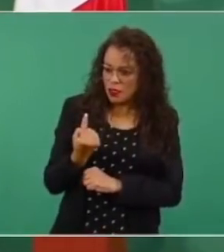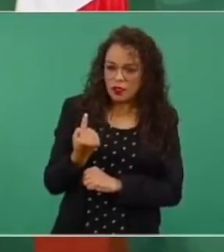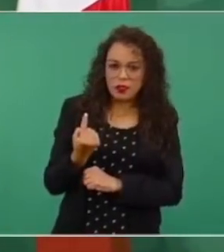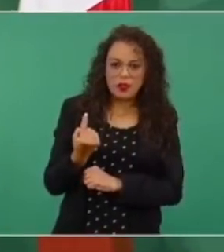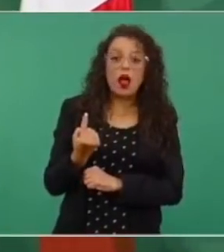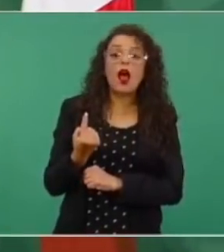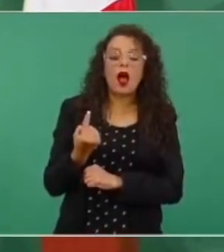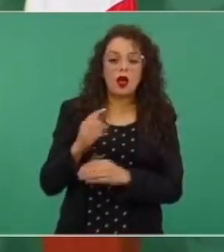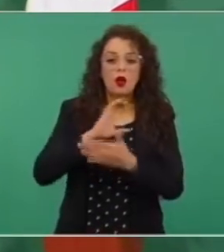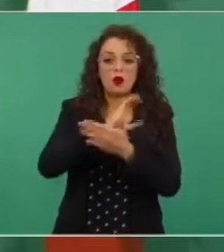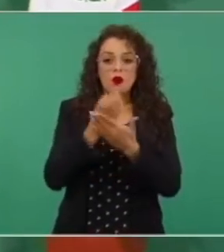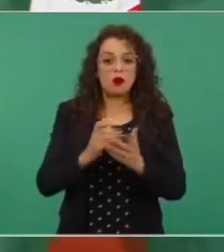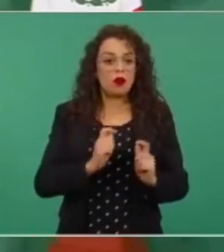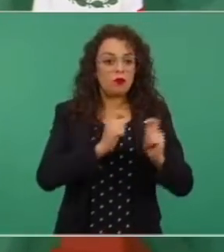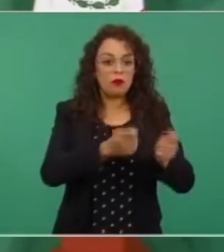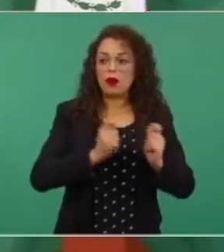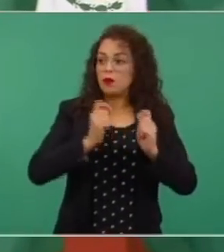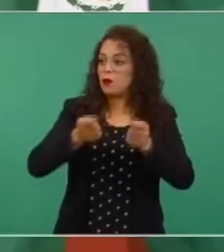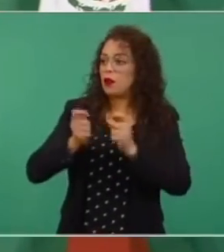concesiones